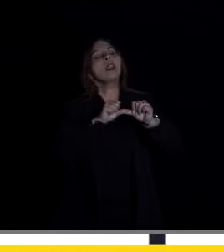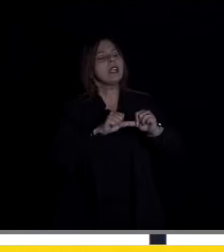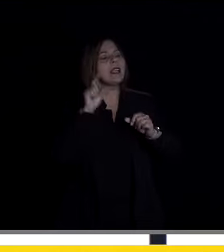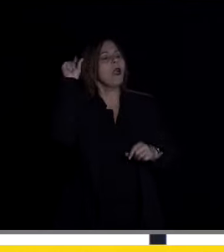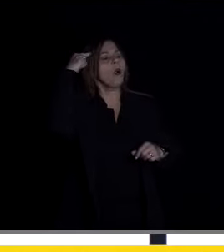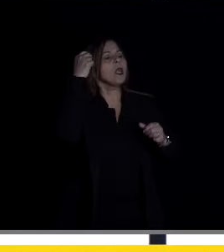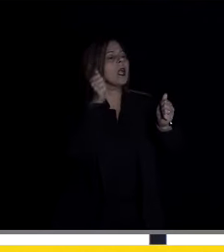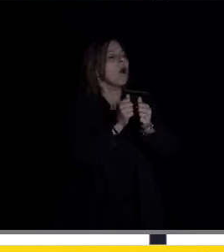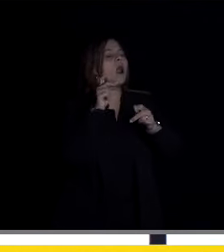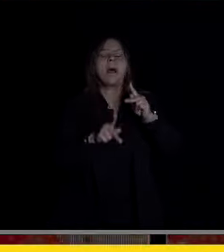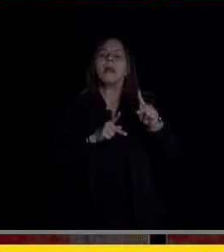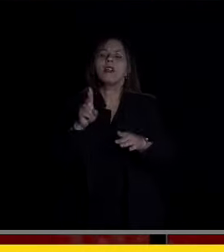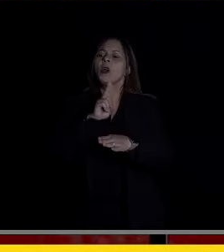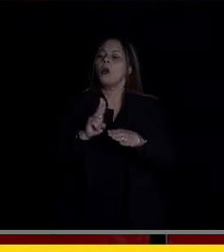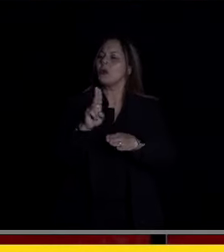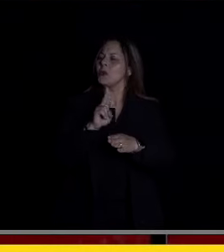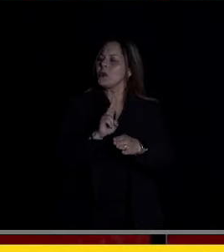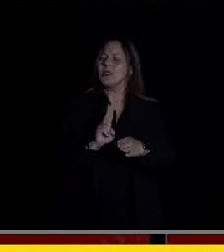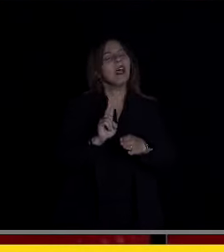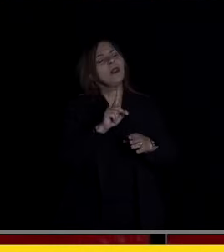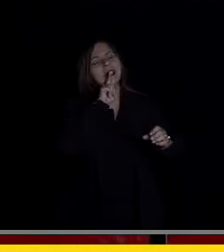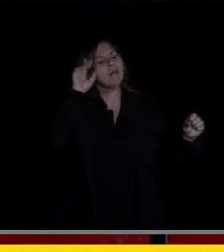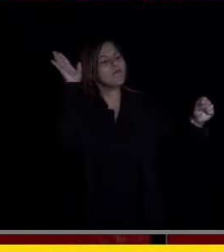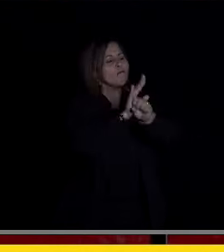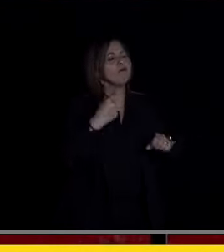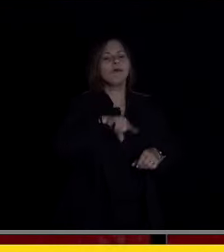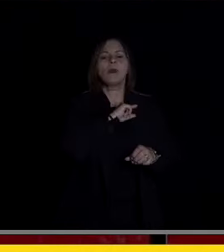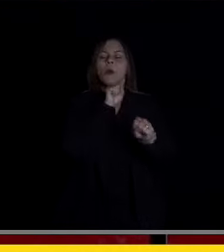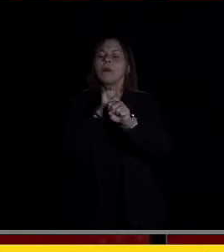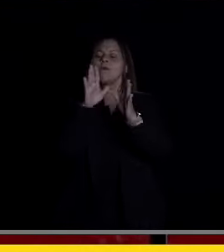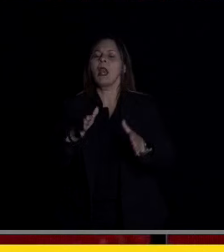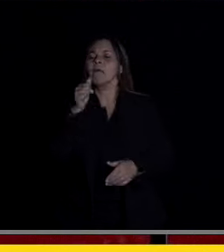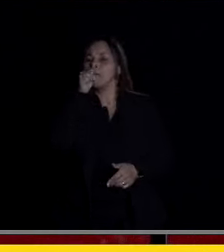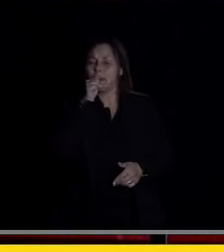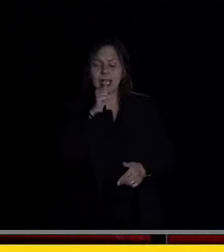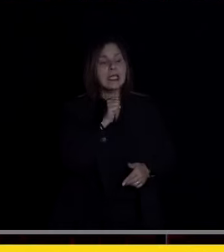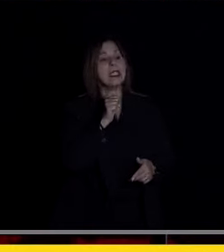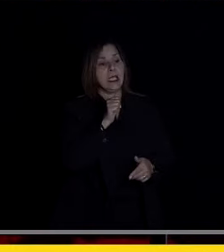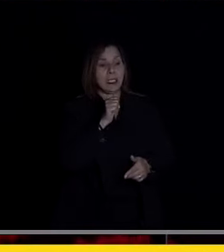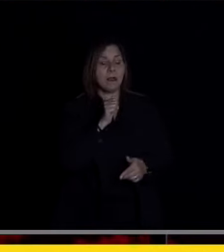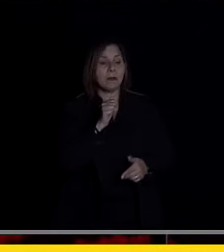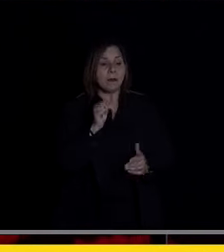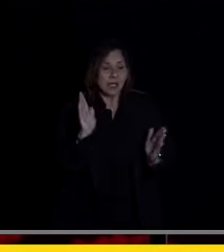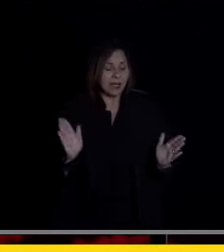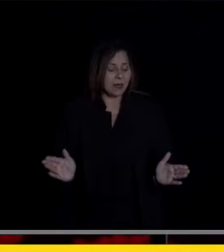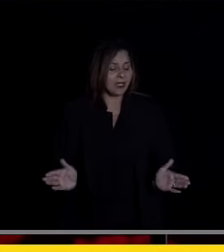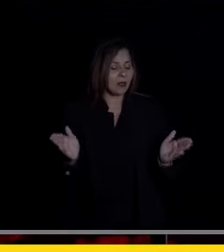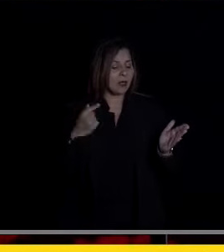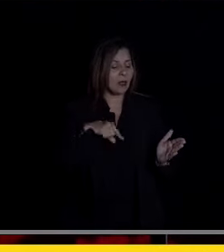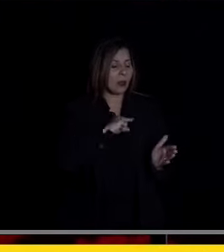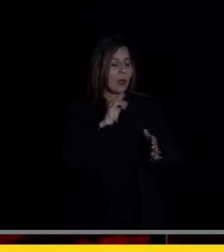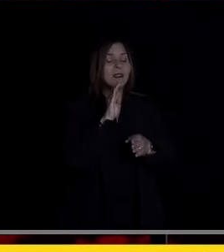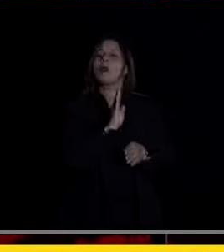la gente, hemos utilizado la creatividad y el compromiso de nuestros empleados y la paciencia y la perseverancia de nuestros